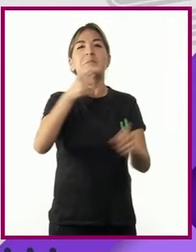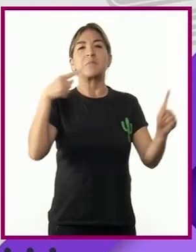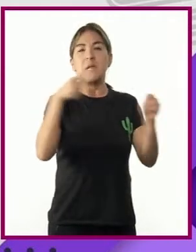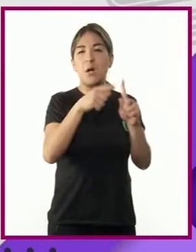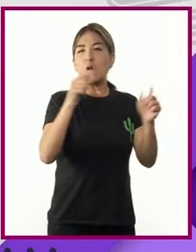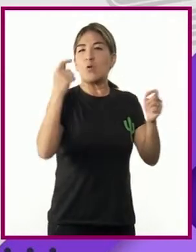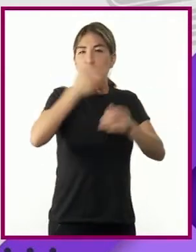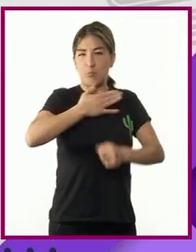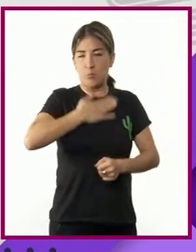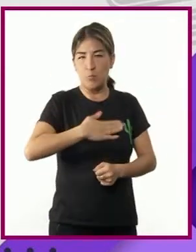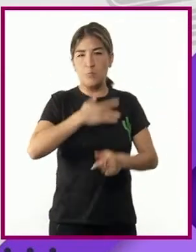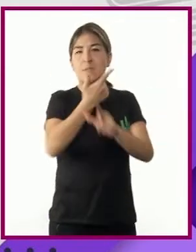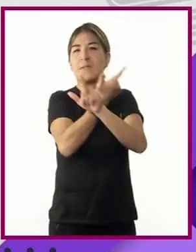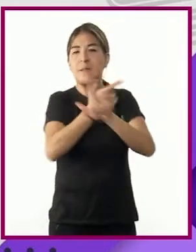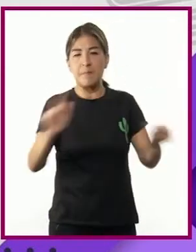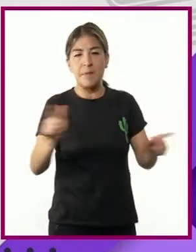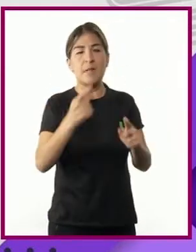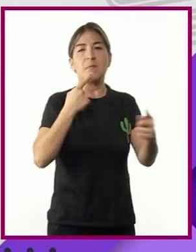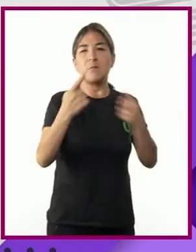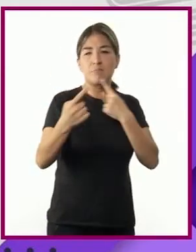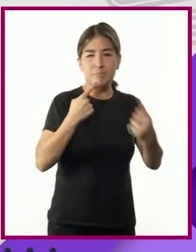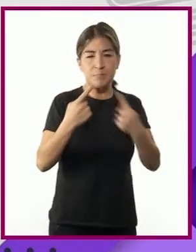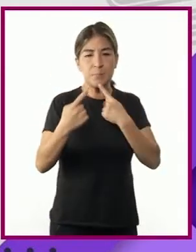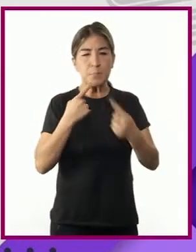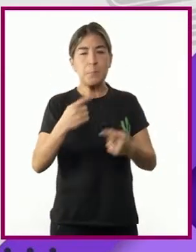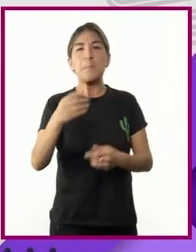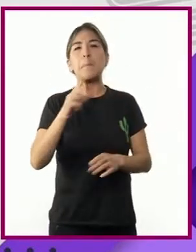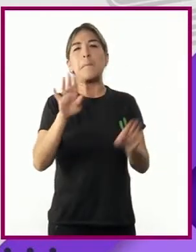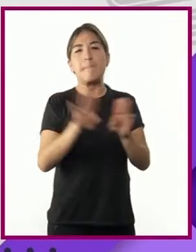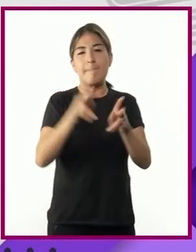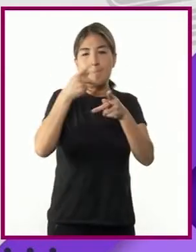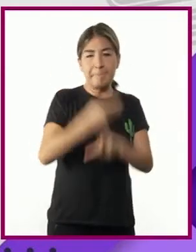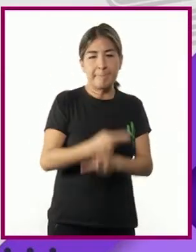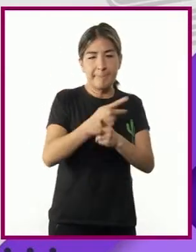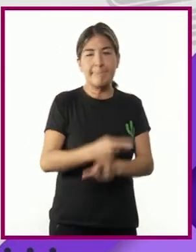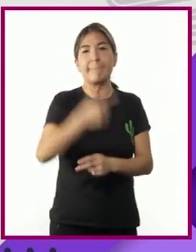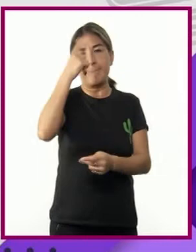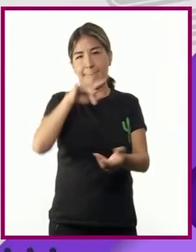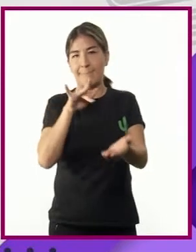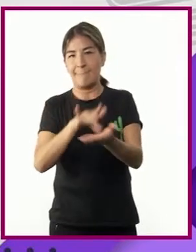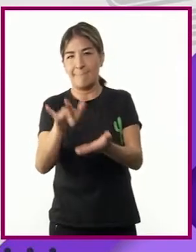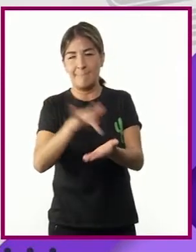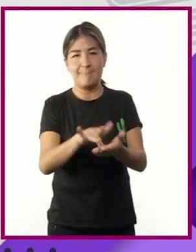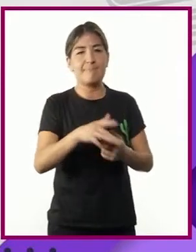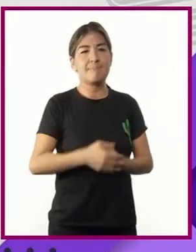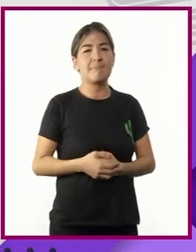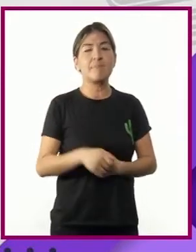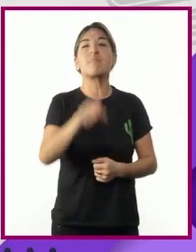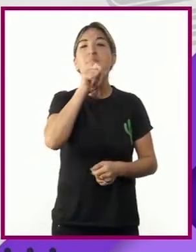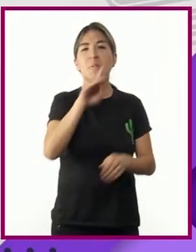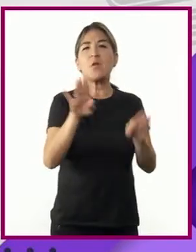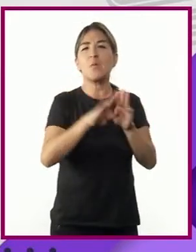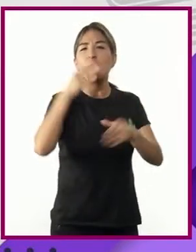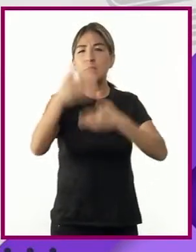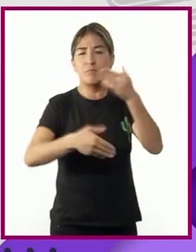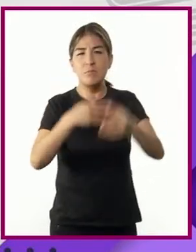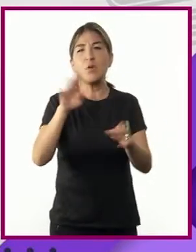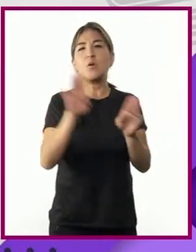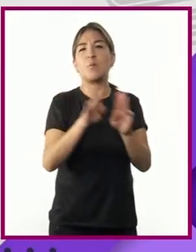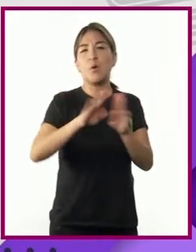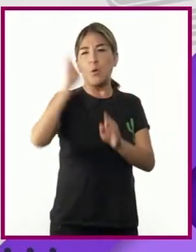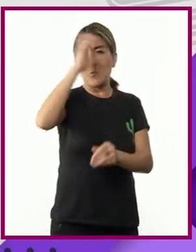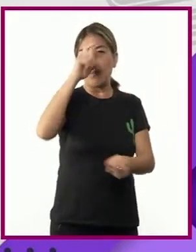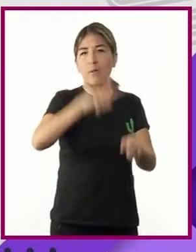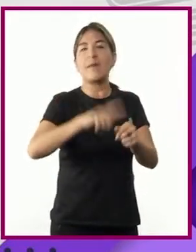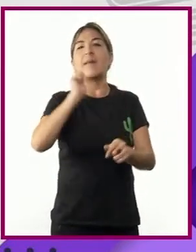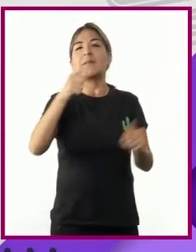libertad, justicia, democracia, tolerancia y solidaridad. Implica construir una cultura sustentada